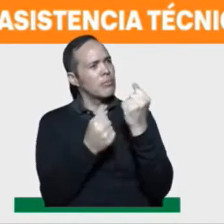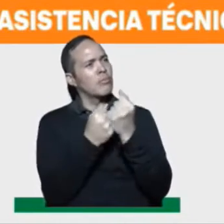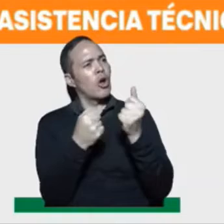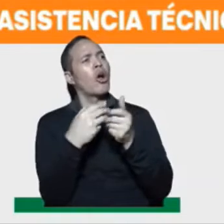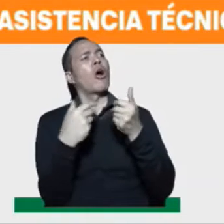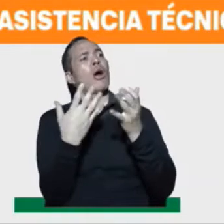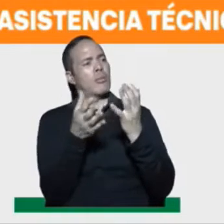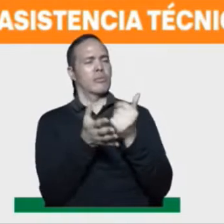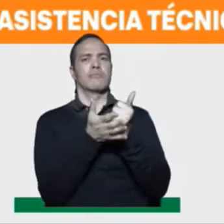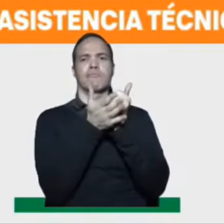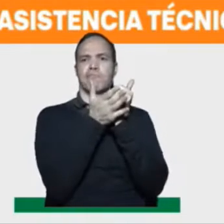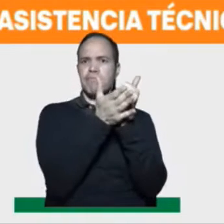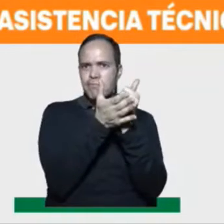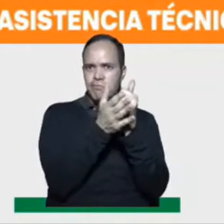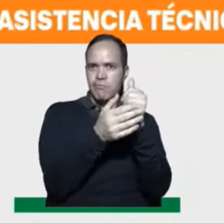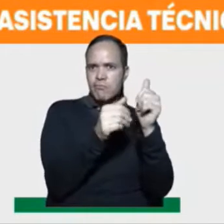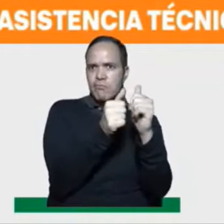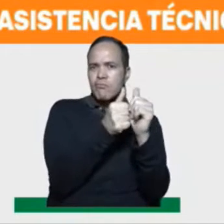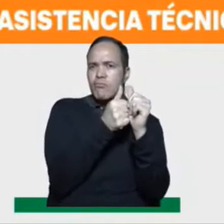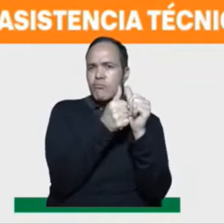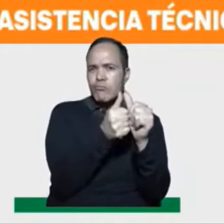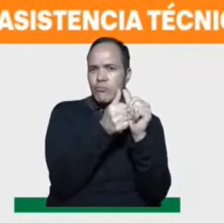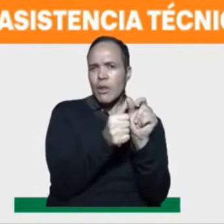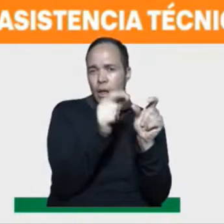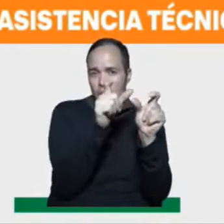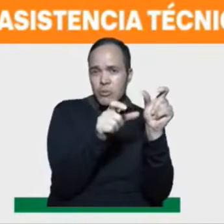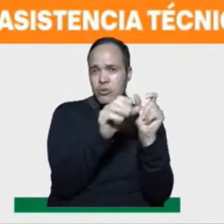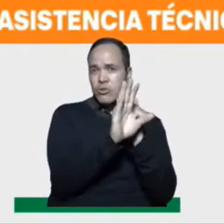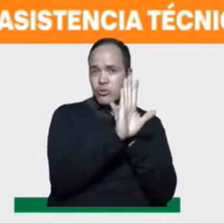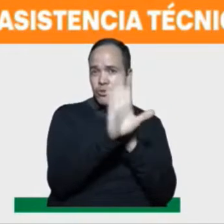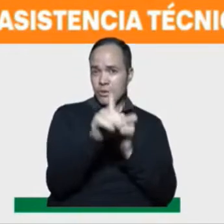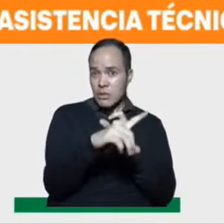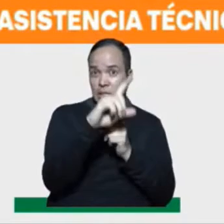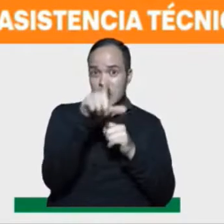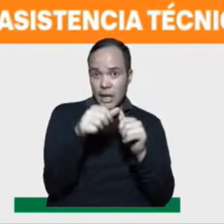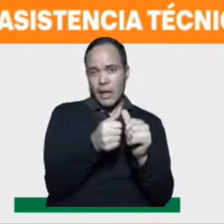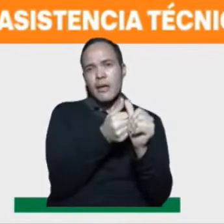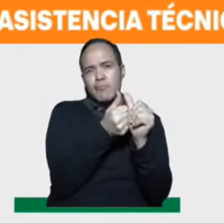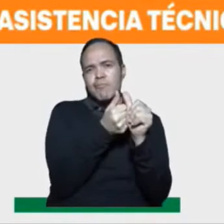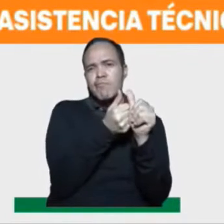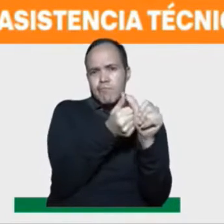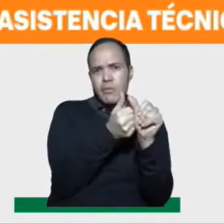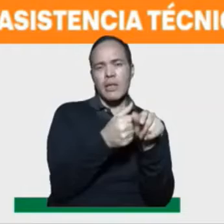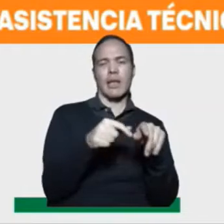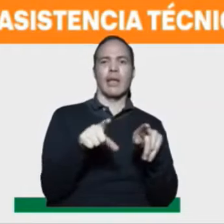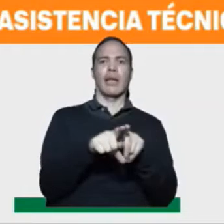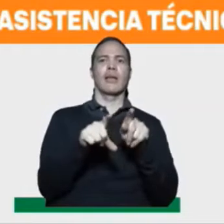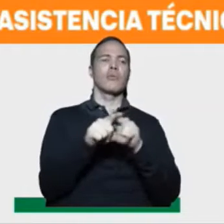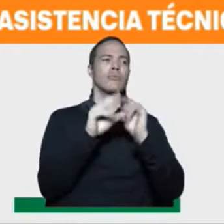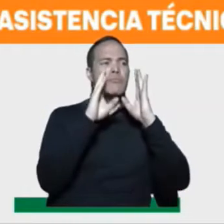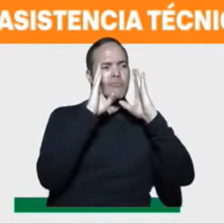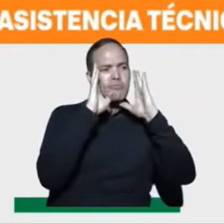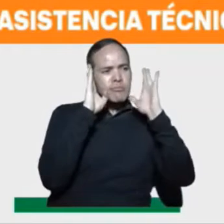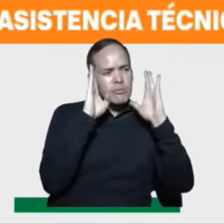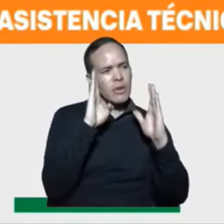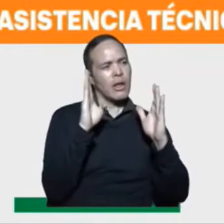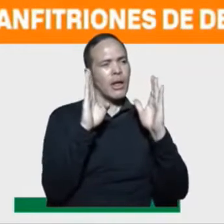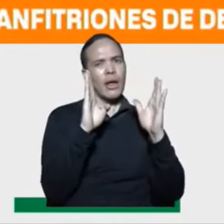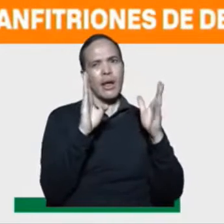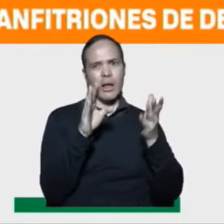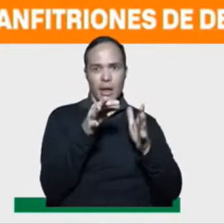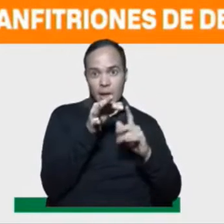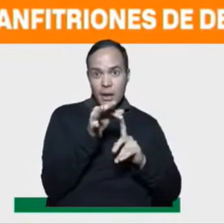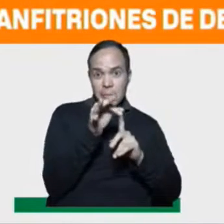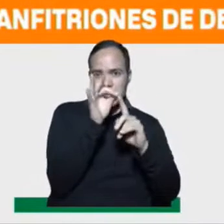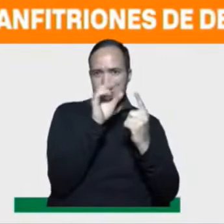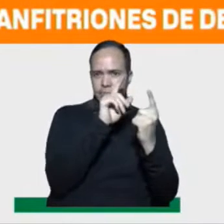trabajo muy de cerca a la necesidad social. Entonces, ese componente de la asistencia técnica y de la atención personalizada para nosotros es fundamental.